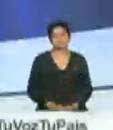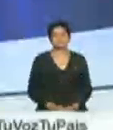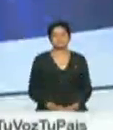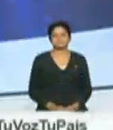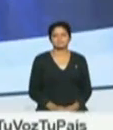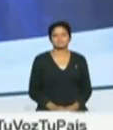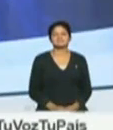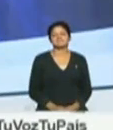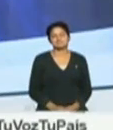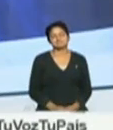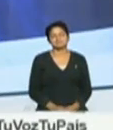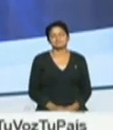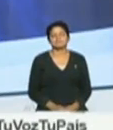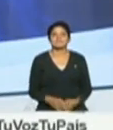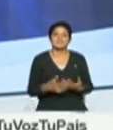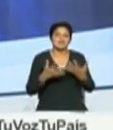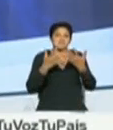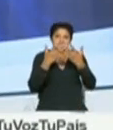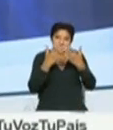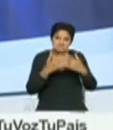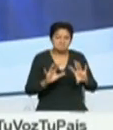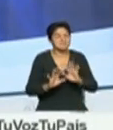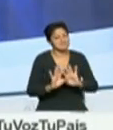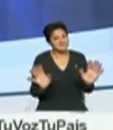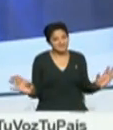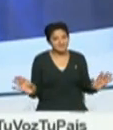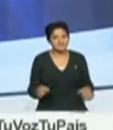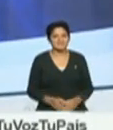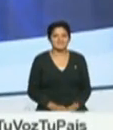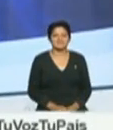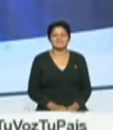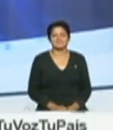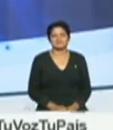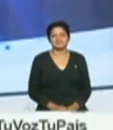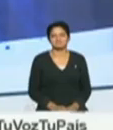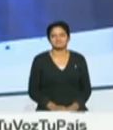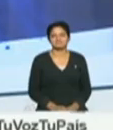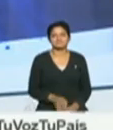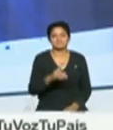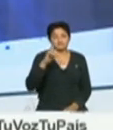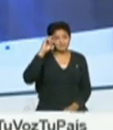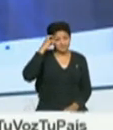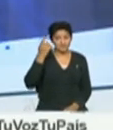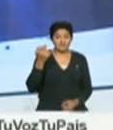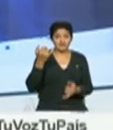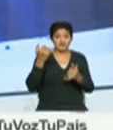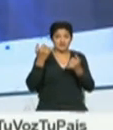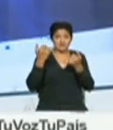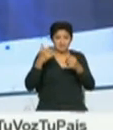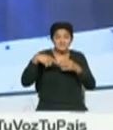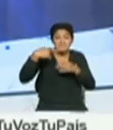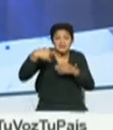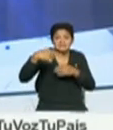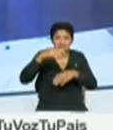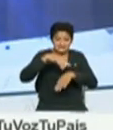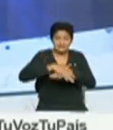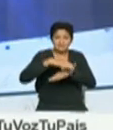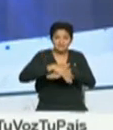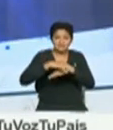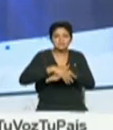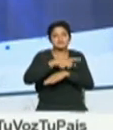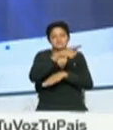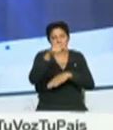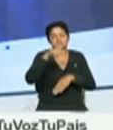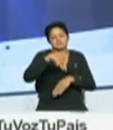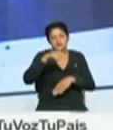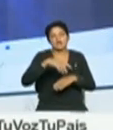Y así llegamos al final de esta primera emisión de su noticiero ciudadano. Pero le recordamos que la información en constante actualización